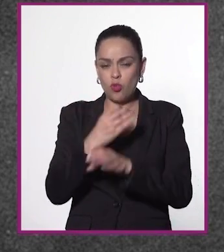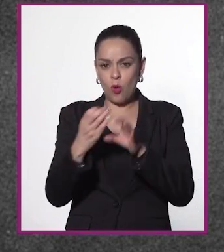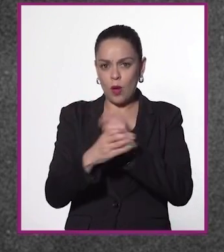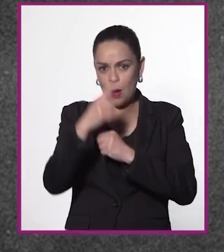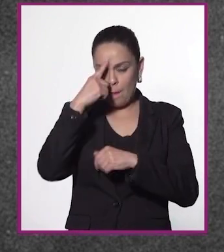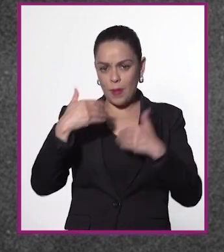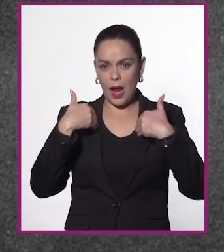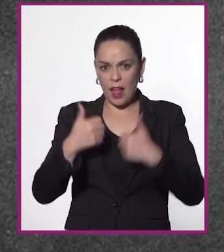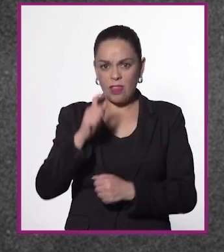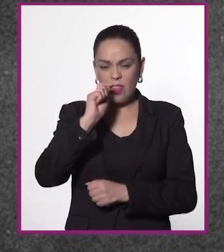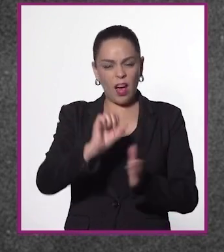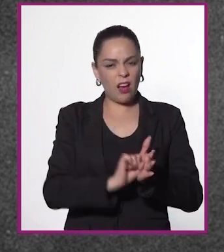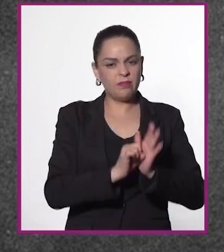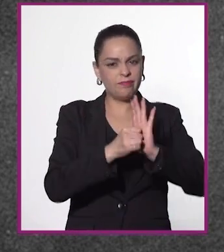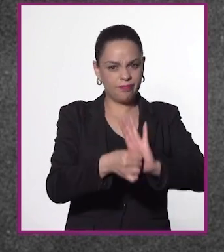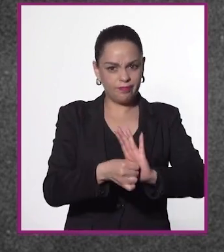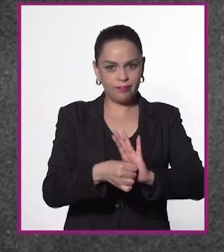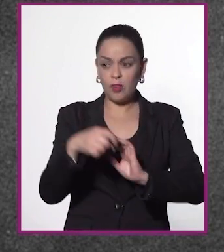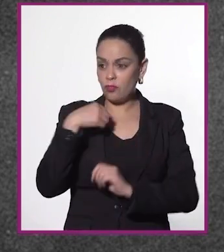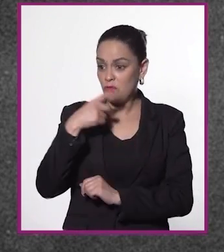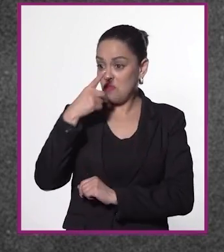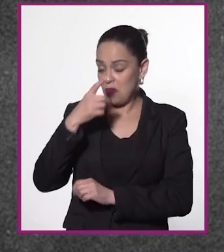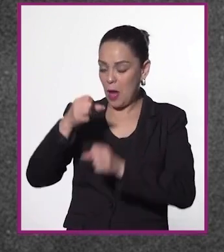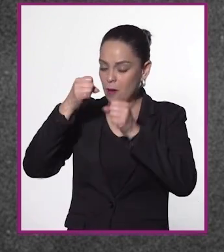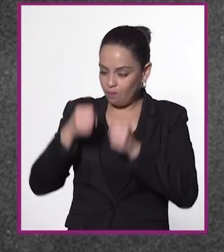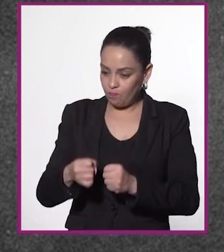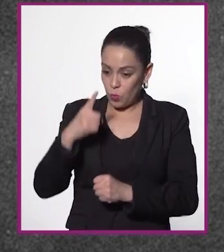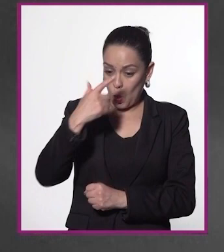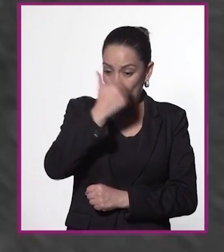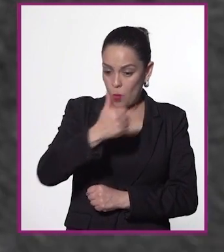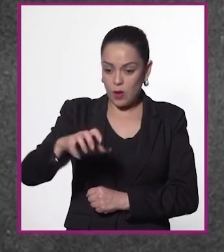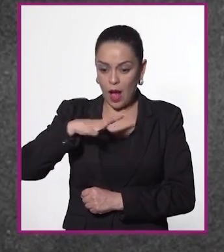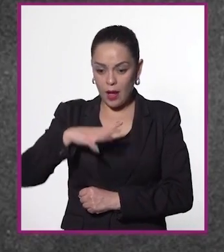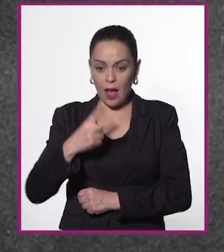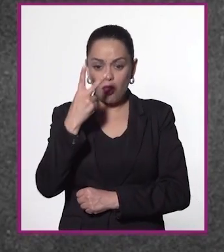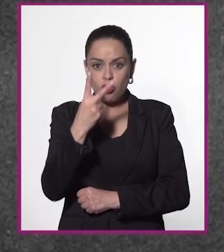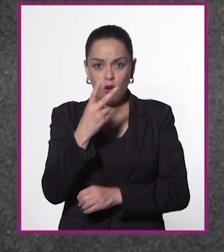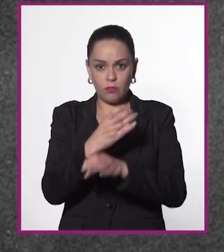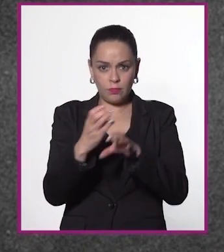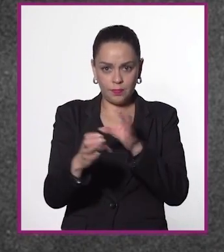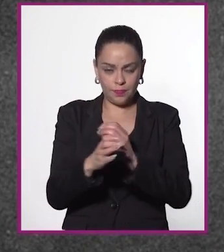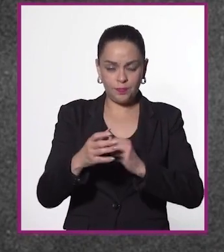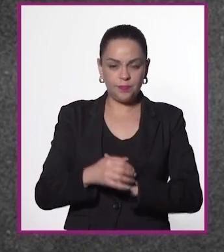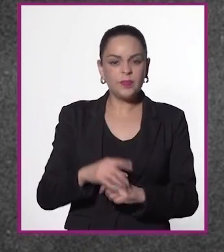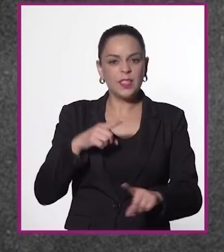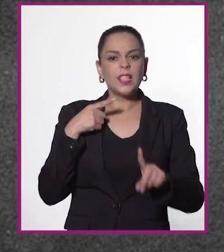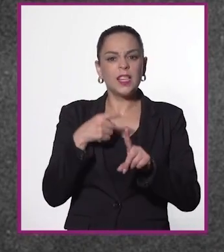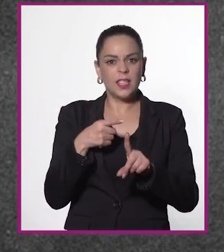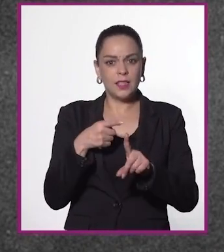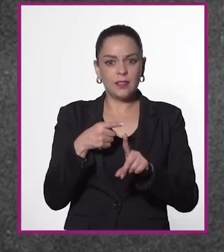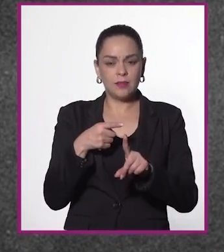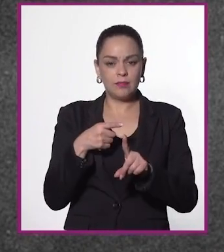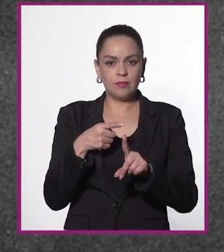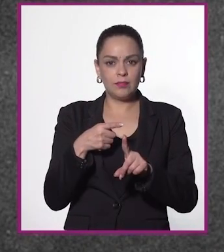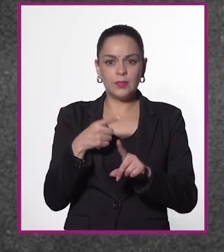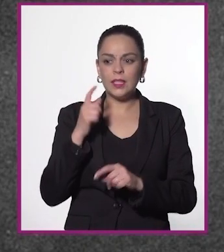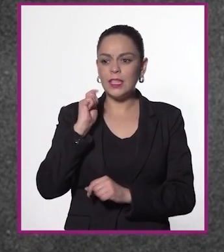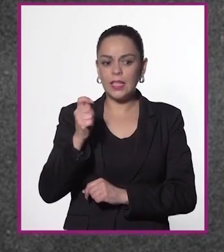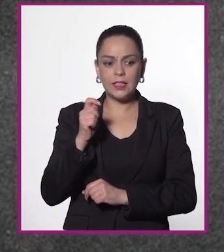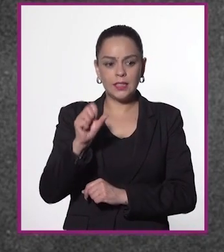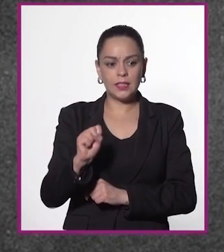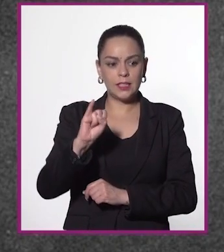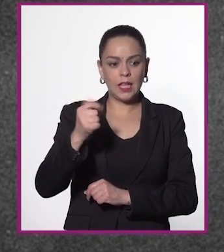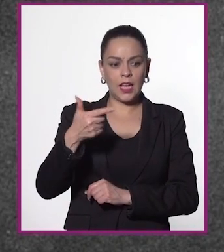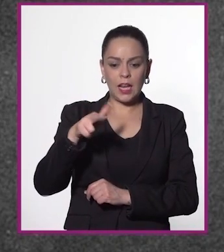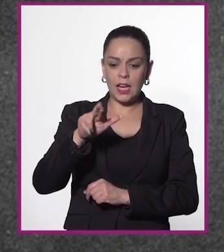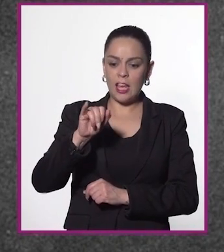entender el signo y afirmo que cada signo está compuesto por 2 partes, que son el significante,